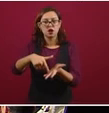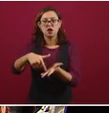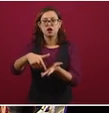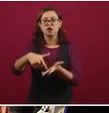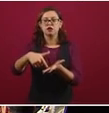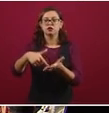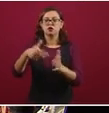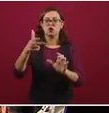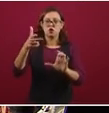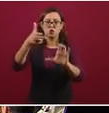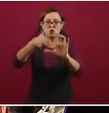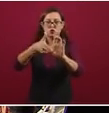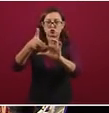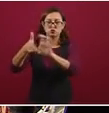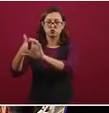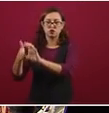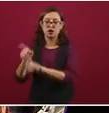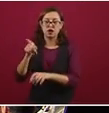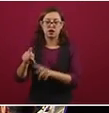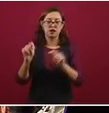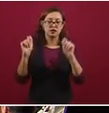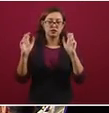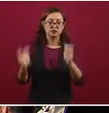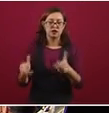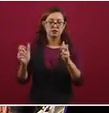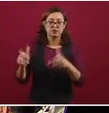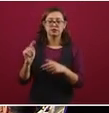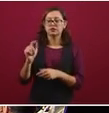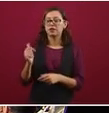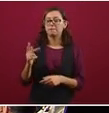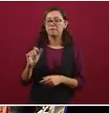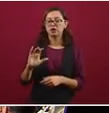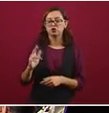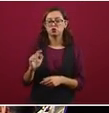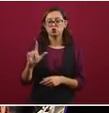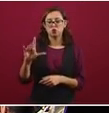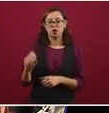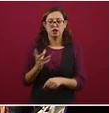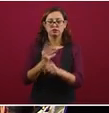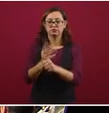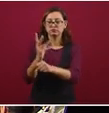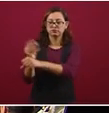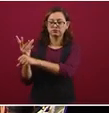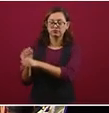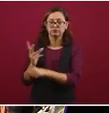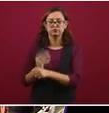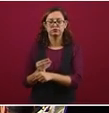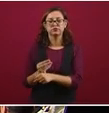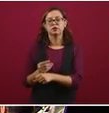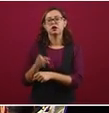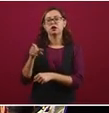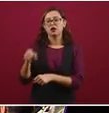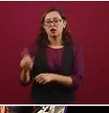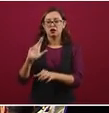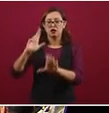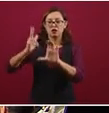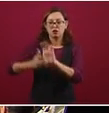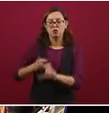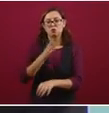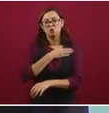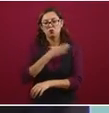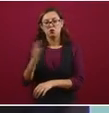en particularmente en Tapachula, Chiapas. Se repararon albergues como el Buen Pastor, el